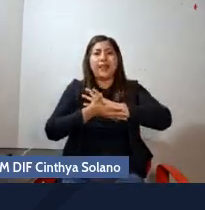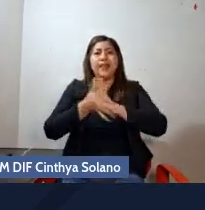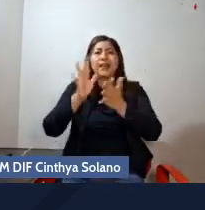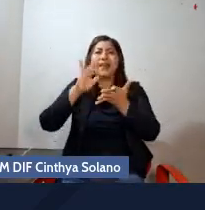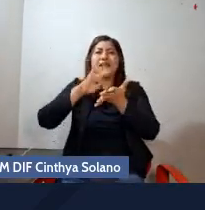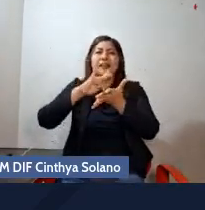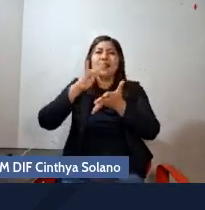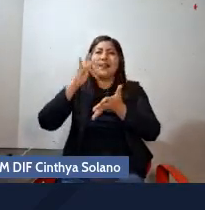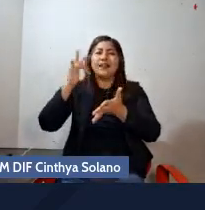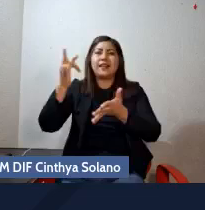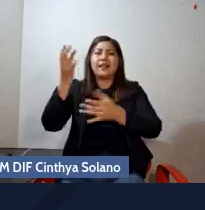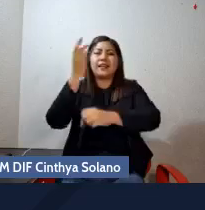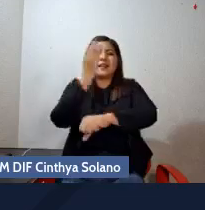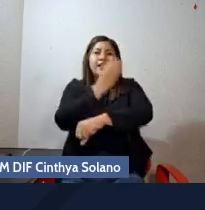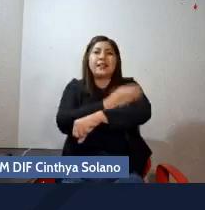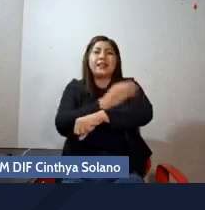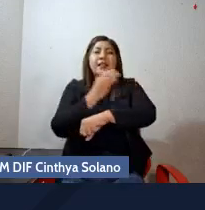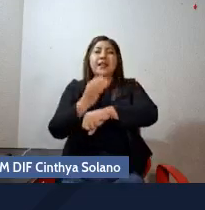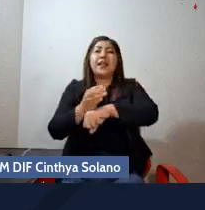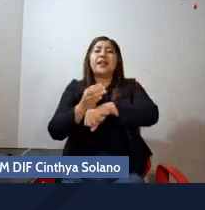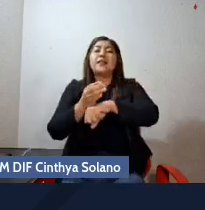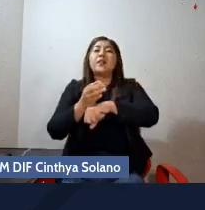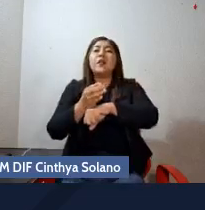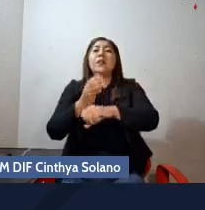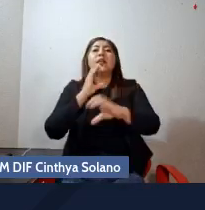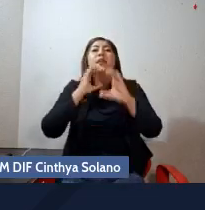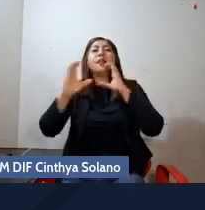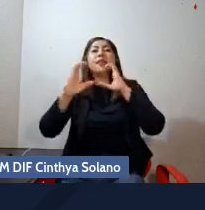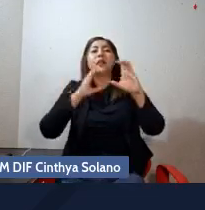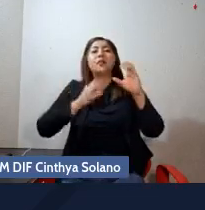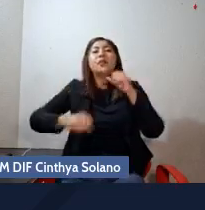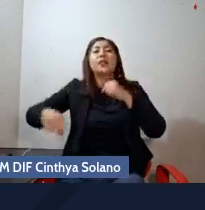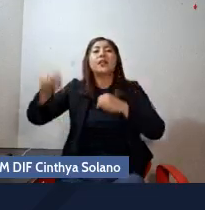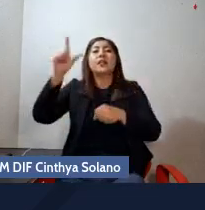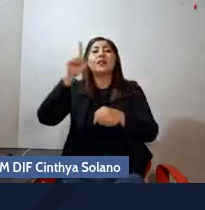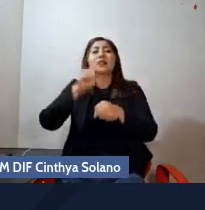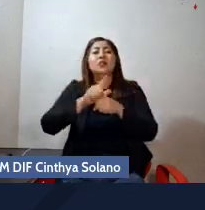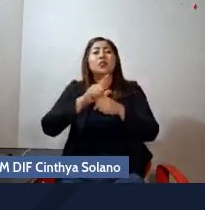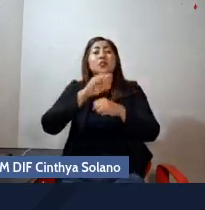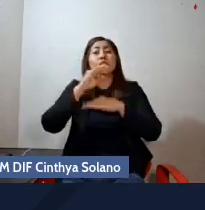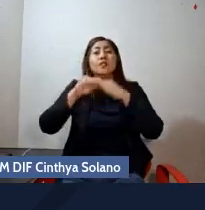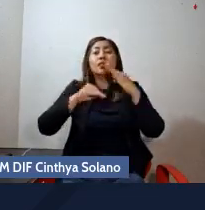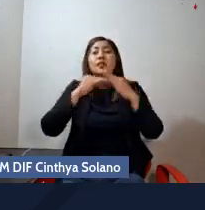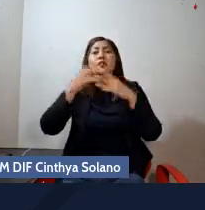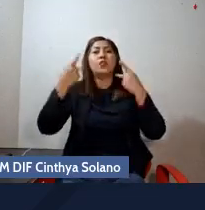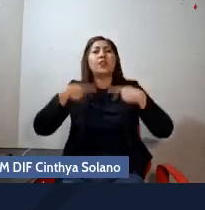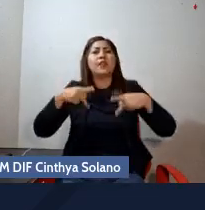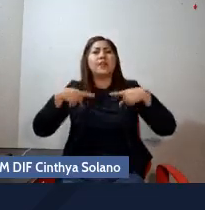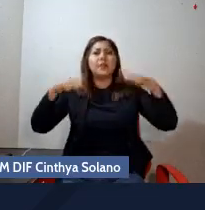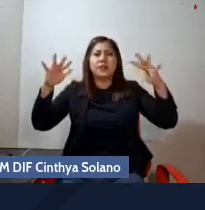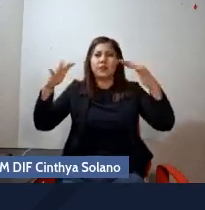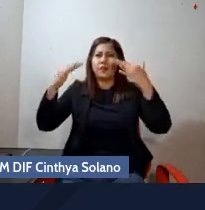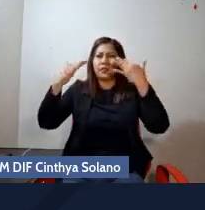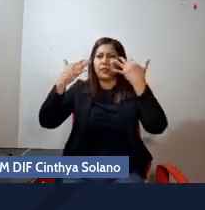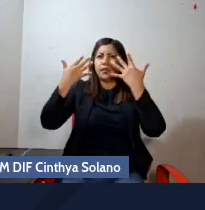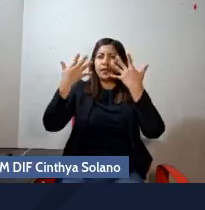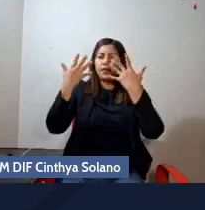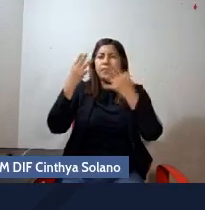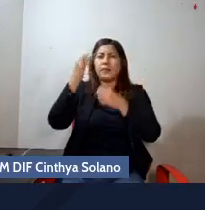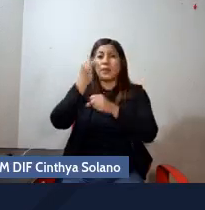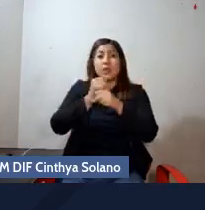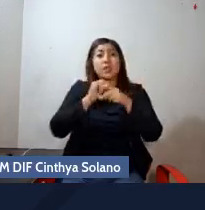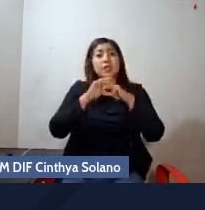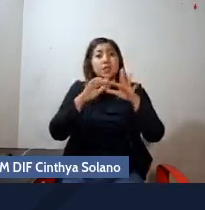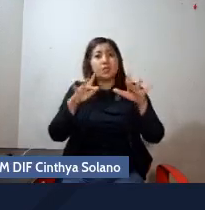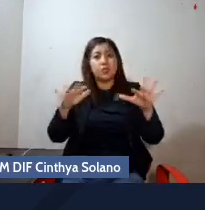Comunicación Social y sobre todo gracias a la audiencia. Se va a quedar aquí en las redes sociales esta información valiosísima para consulta. Algunas compañeras y compañeros me